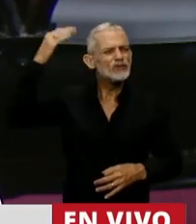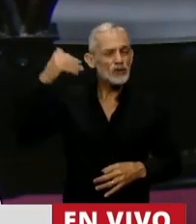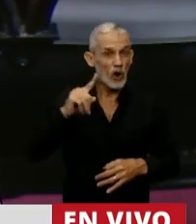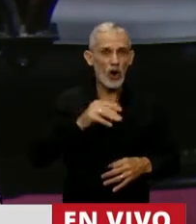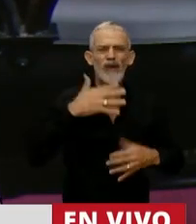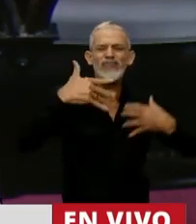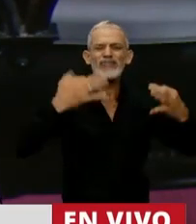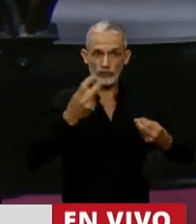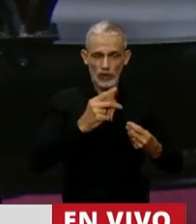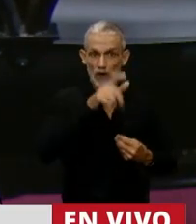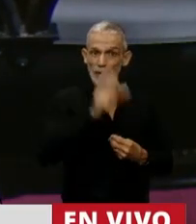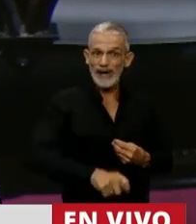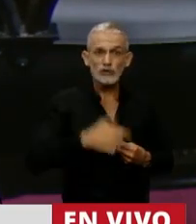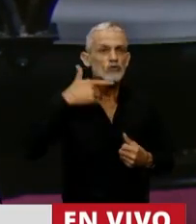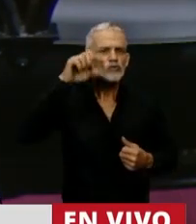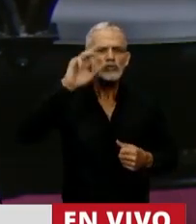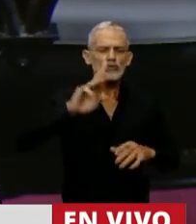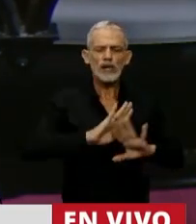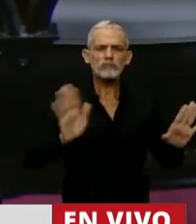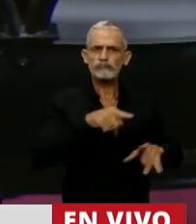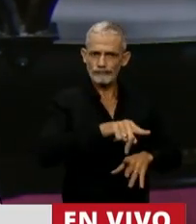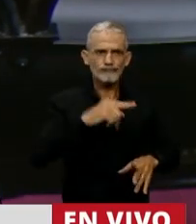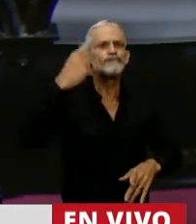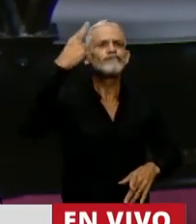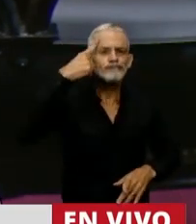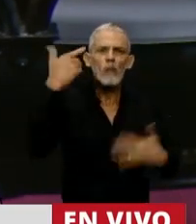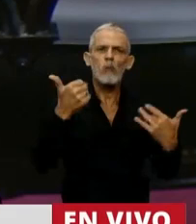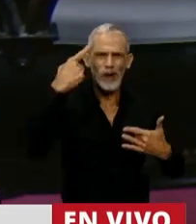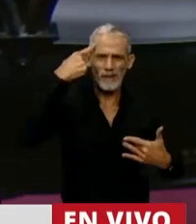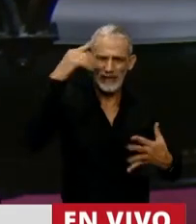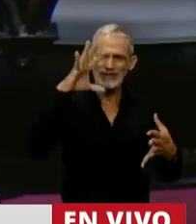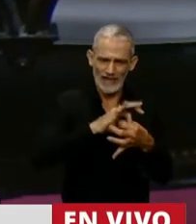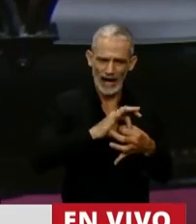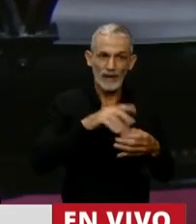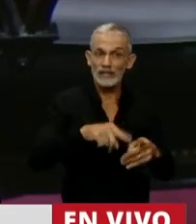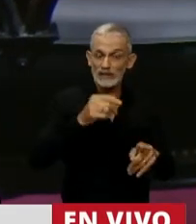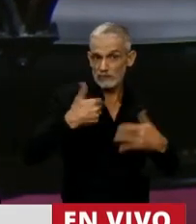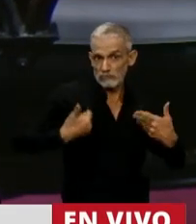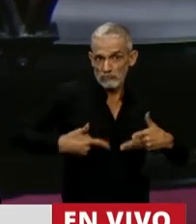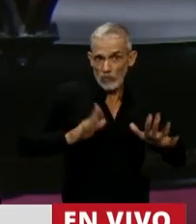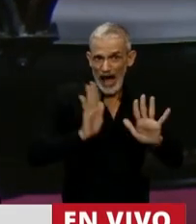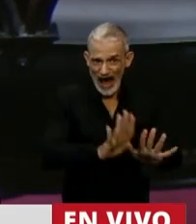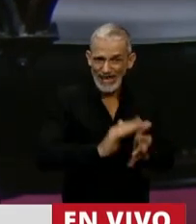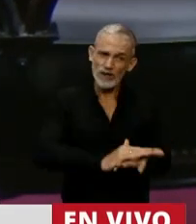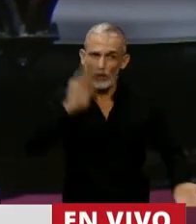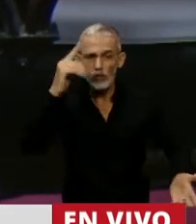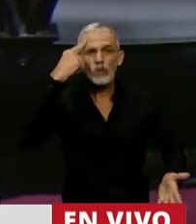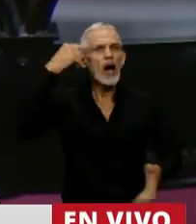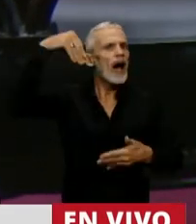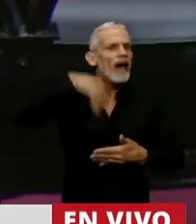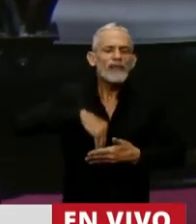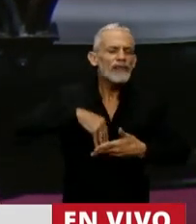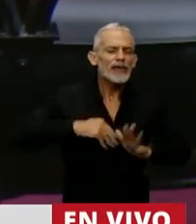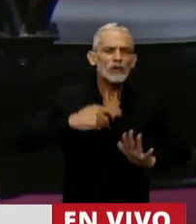la persona como un ser sustancial de naturaleza racional. Esta naturaleza racional es intrínseca a su